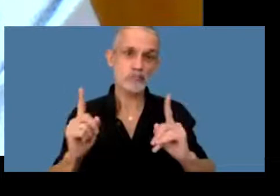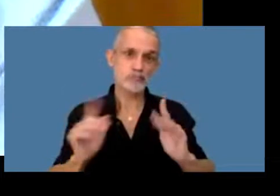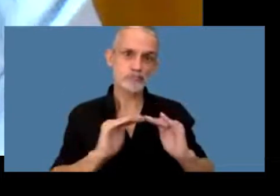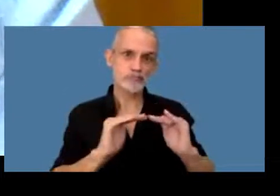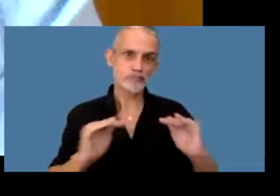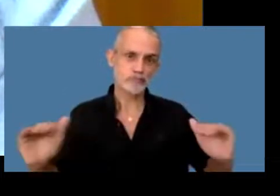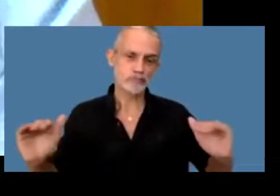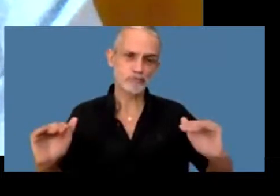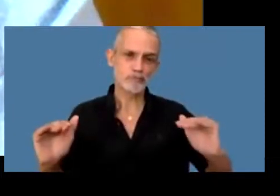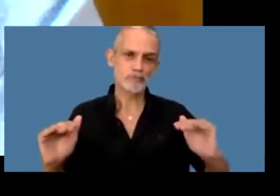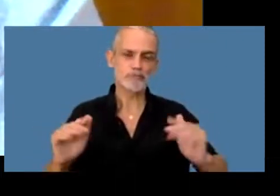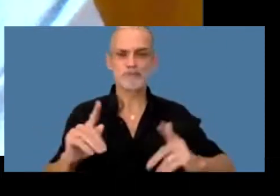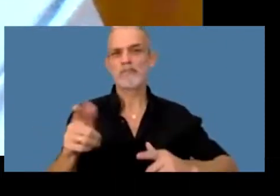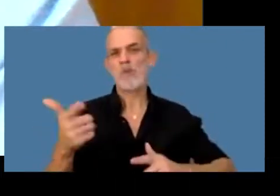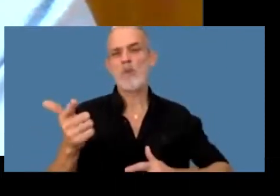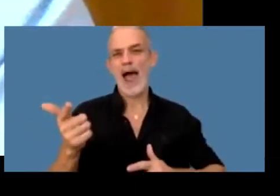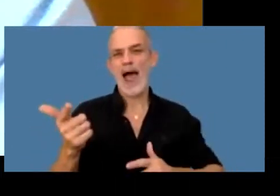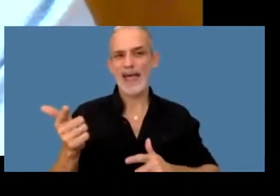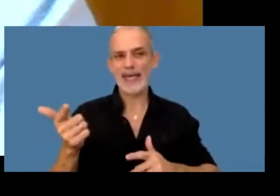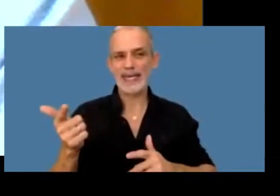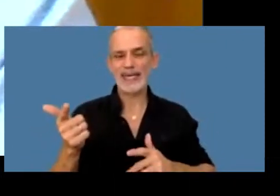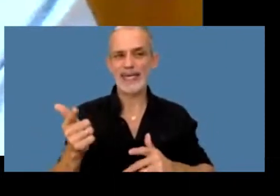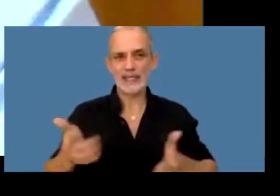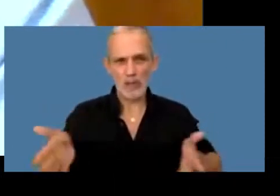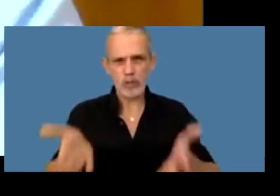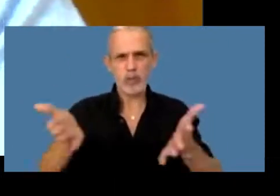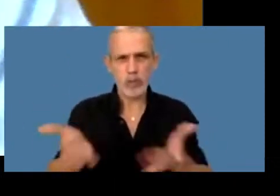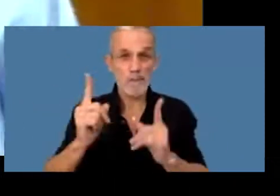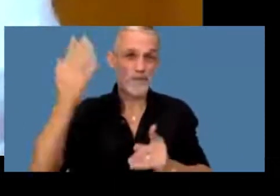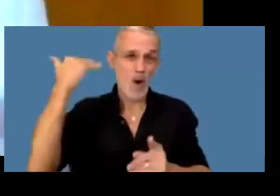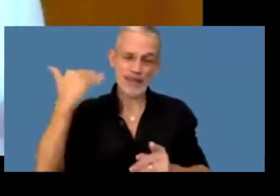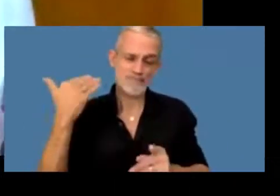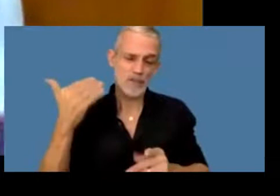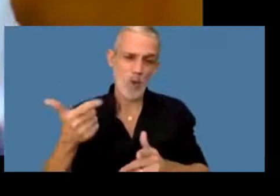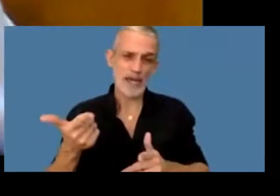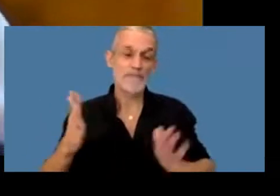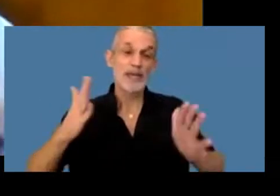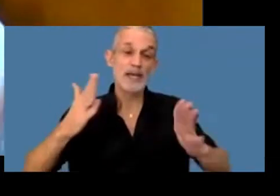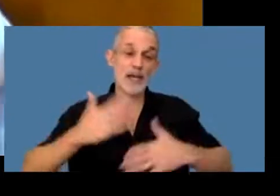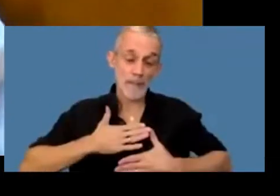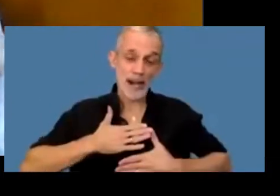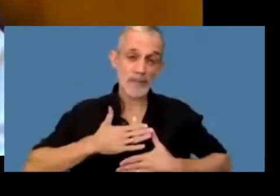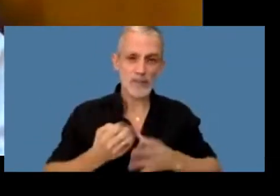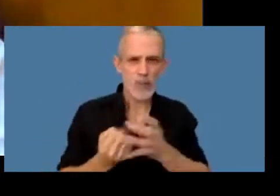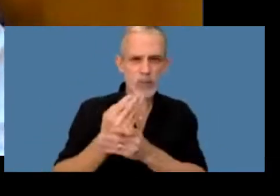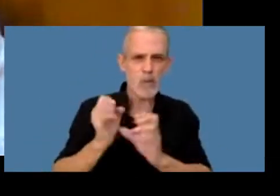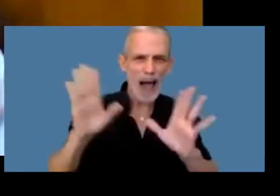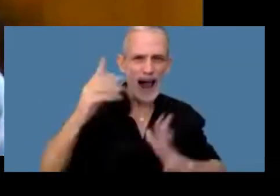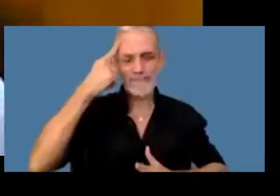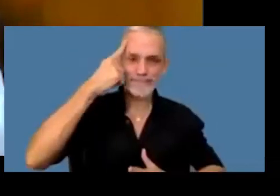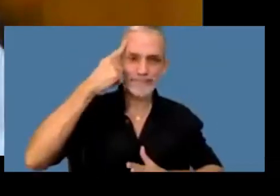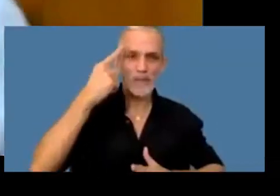sin ningún tipo del empujón que tenían antes, digamos, ¿no? Que para mí nacieron mal, porque en realidad, para mí una